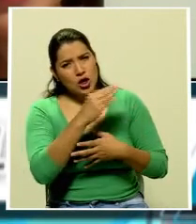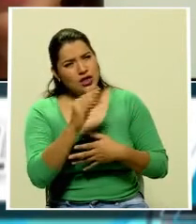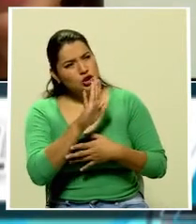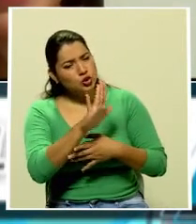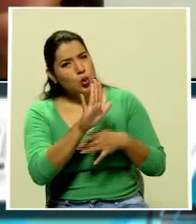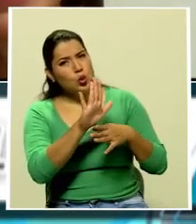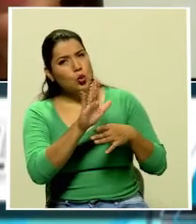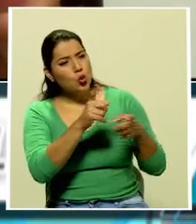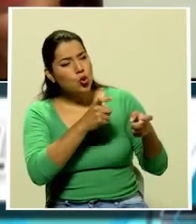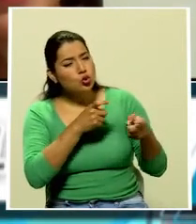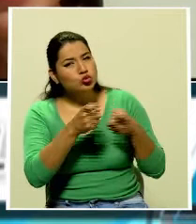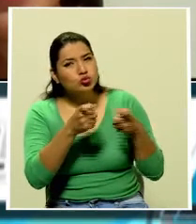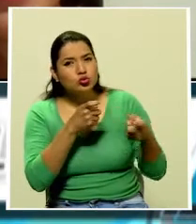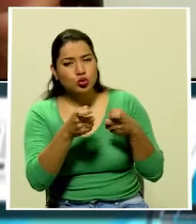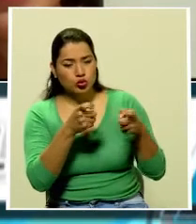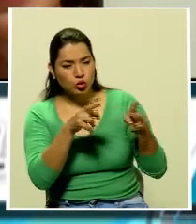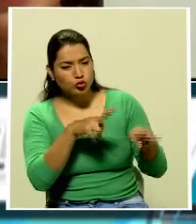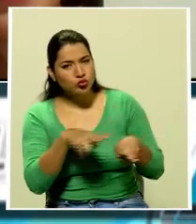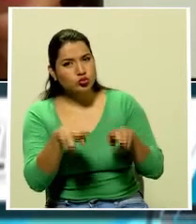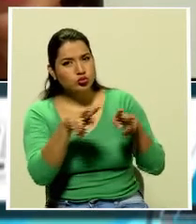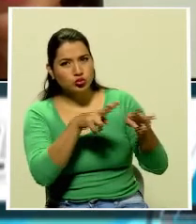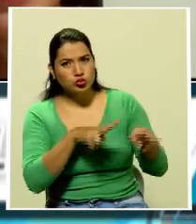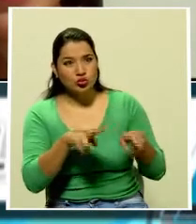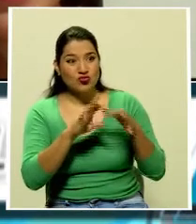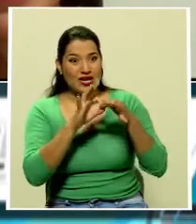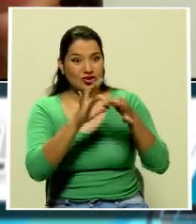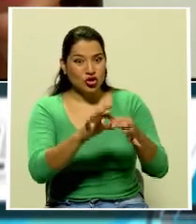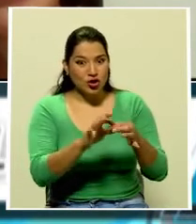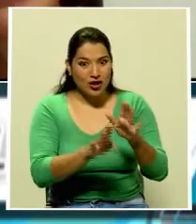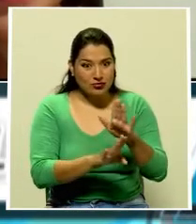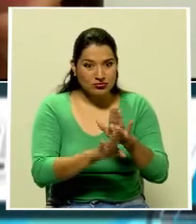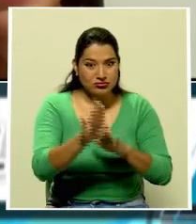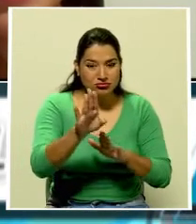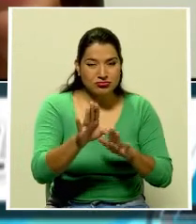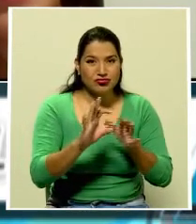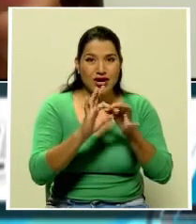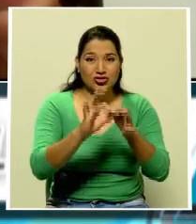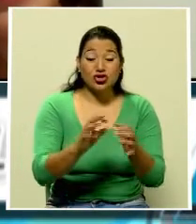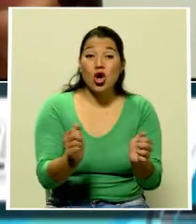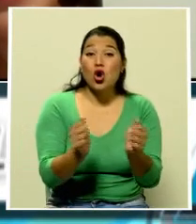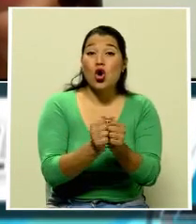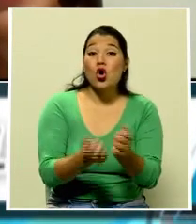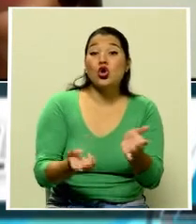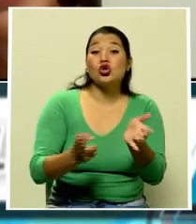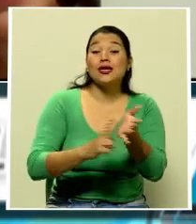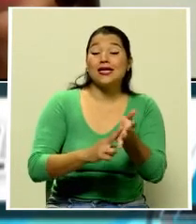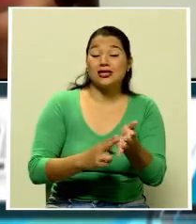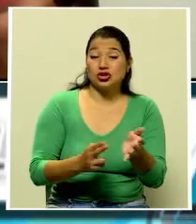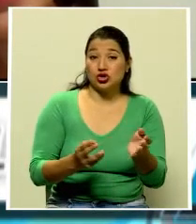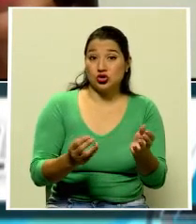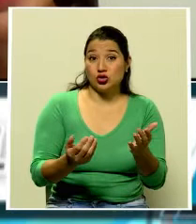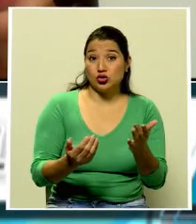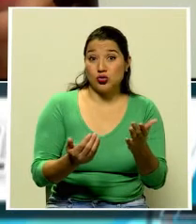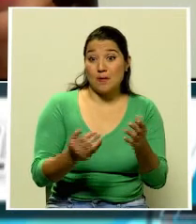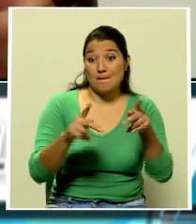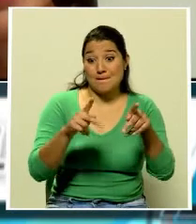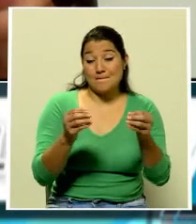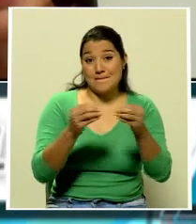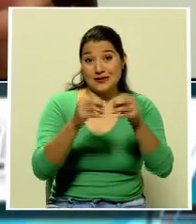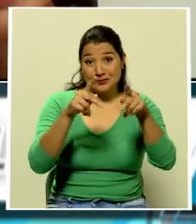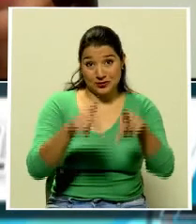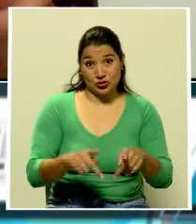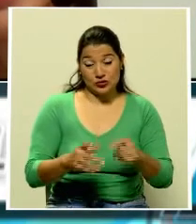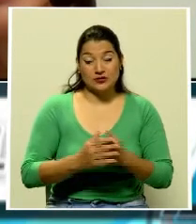monitoreo de la evolución del empleo en el caso de la intención de contratación por parte de las